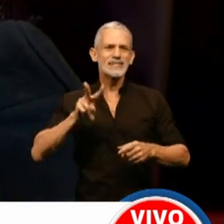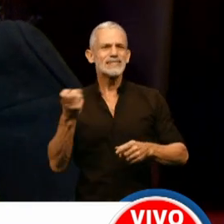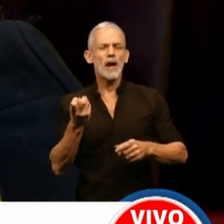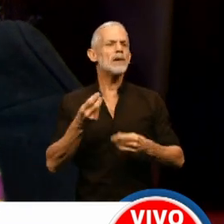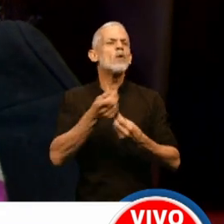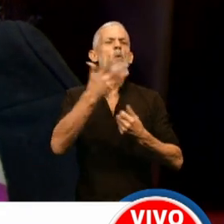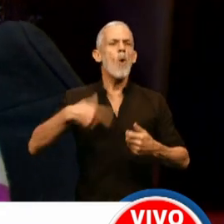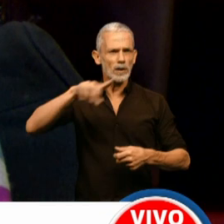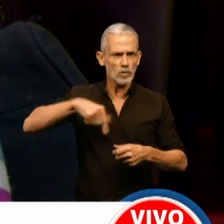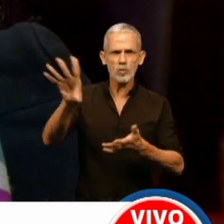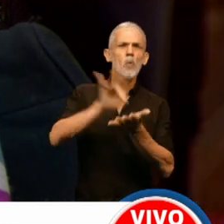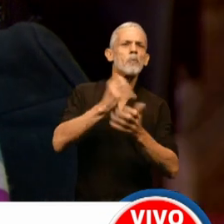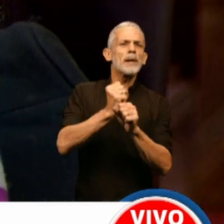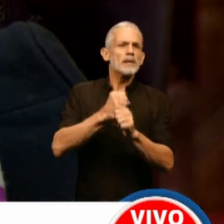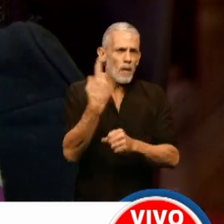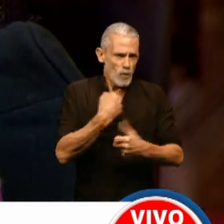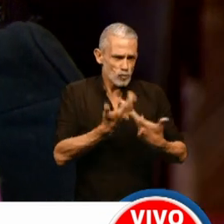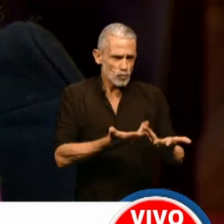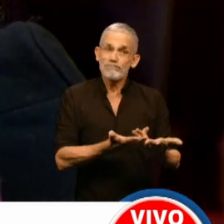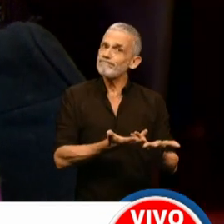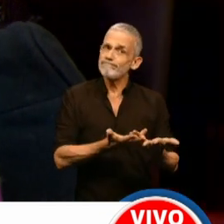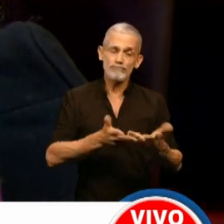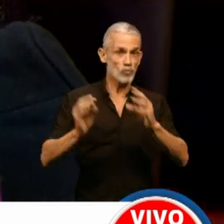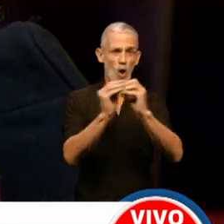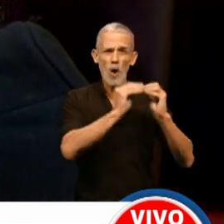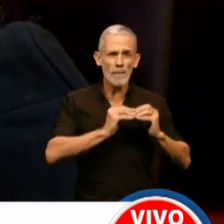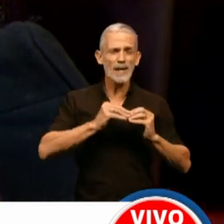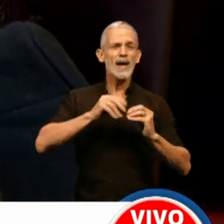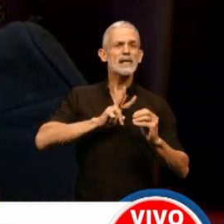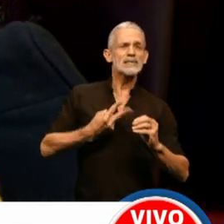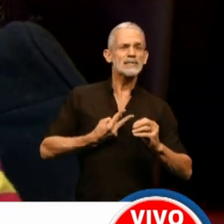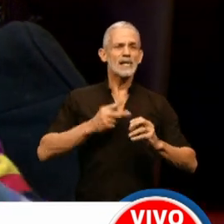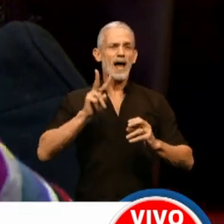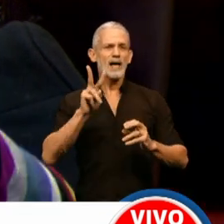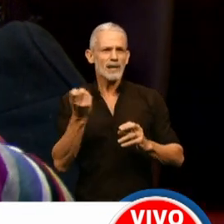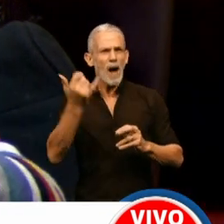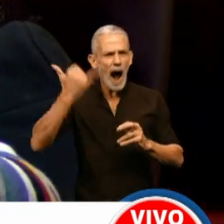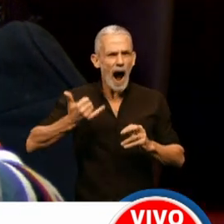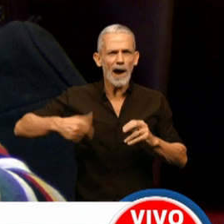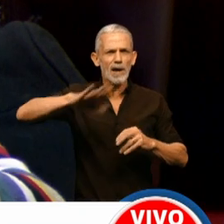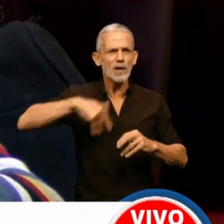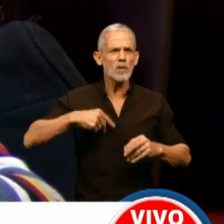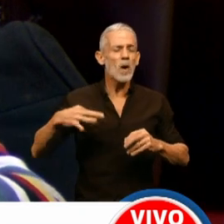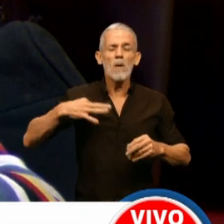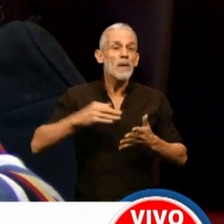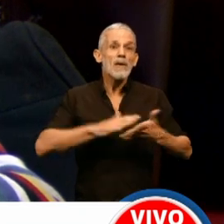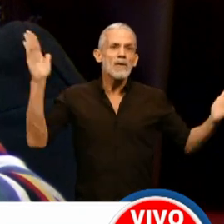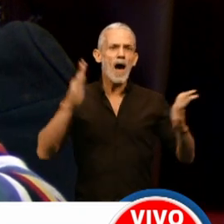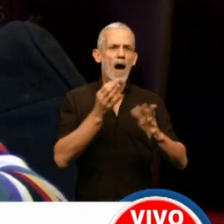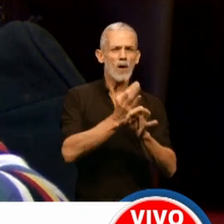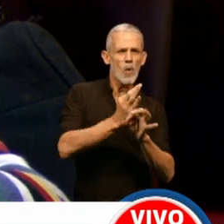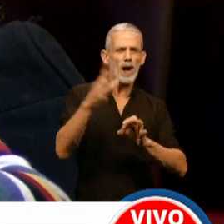cuantos de los que estamos acá hemos tenido compañeras travestis o trans en nuestras trayectorias laborales o